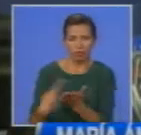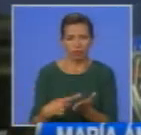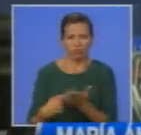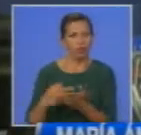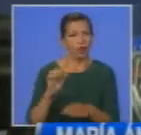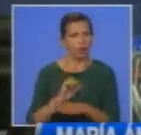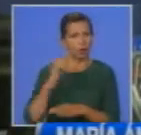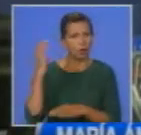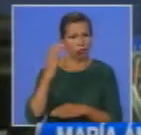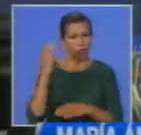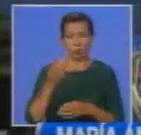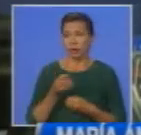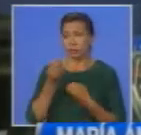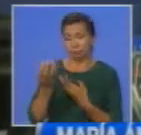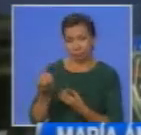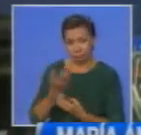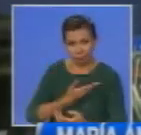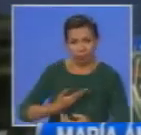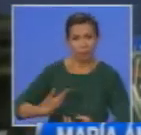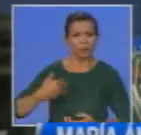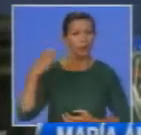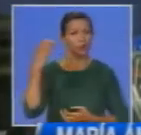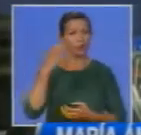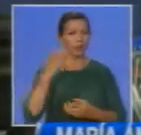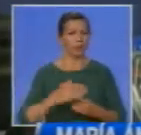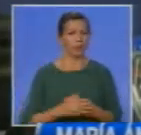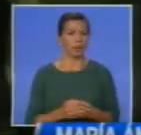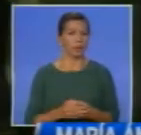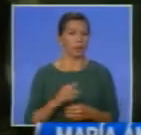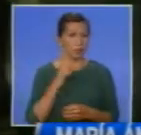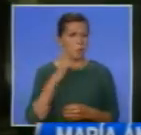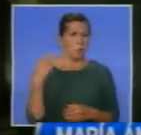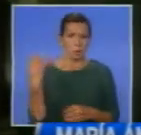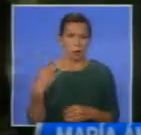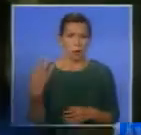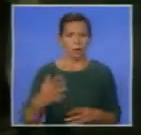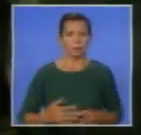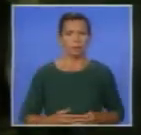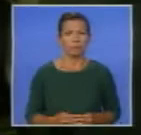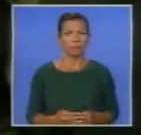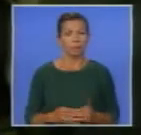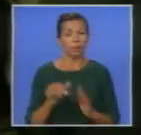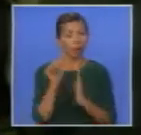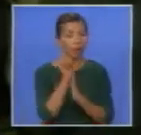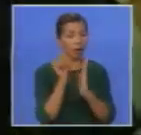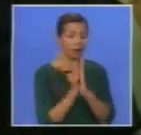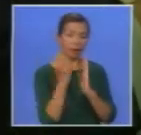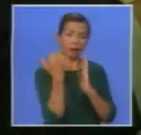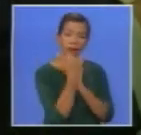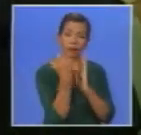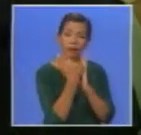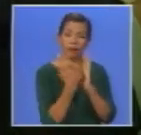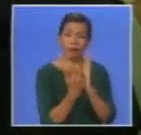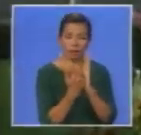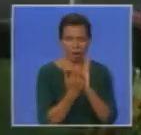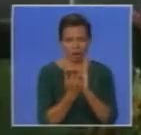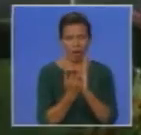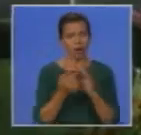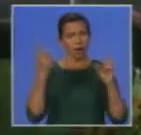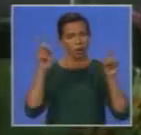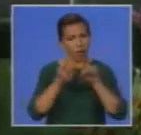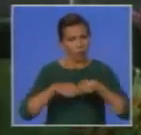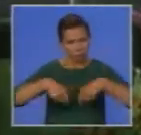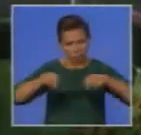invento del gabinete binacional, estoy convencida que no sería ni la cuarta parte. La agenda oficial también contempla la firma de varios